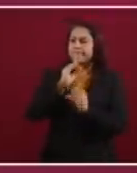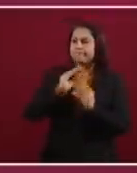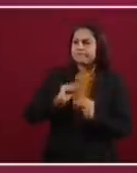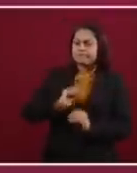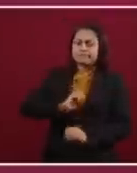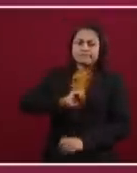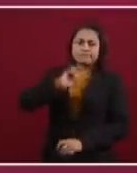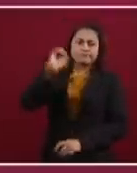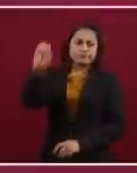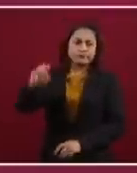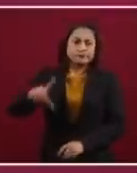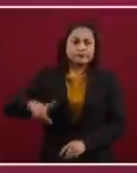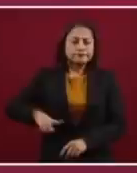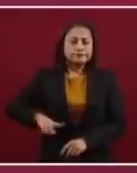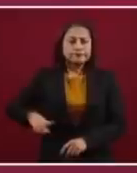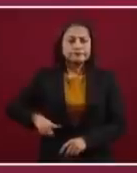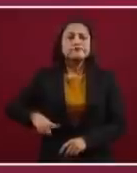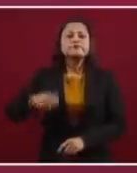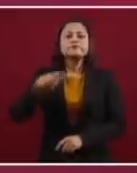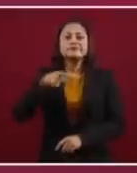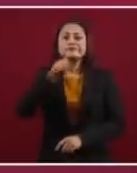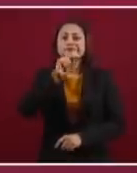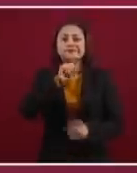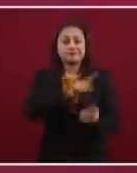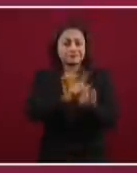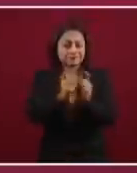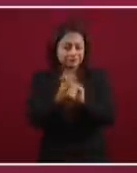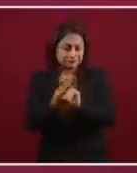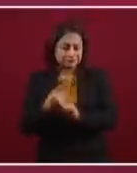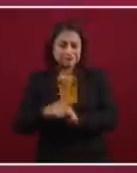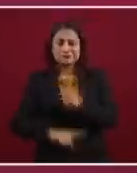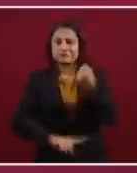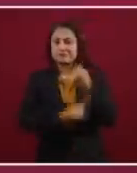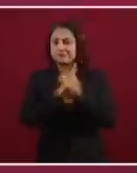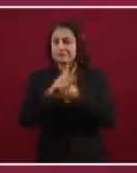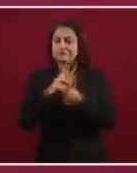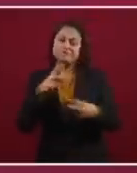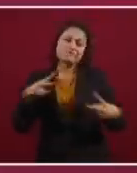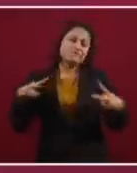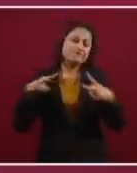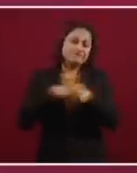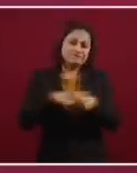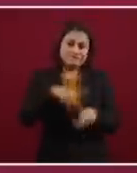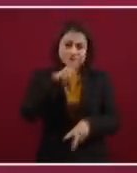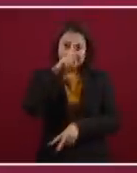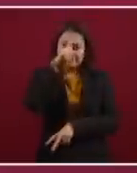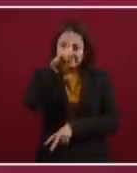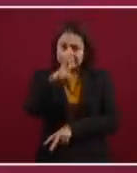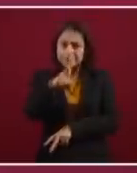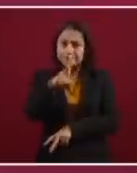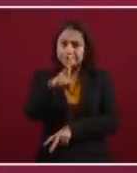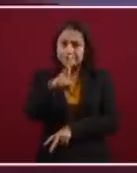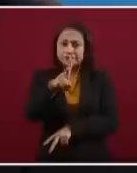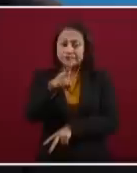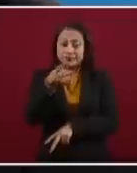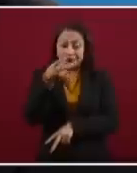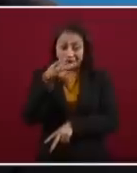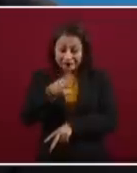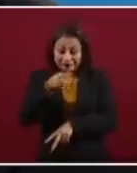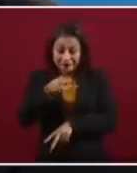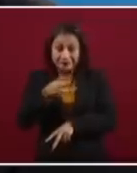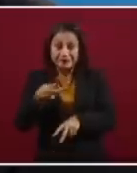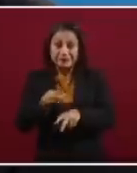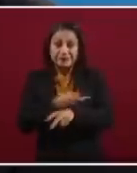sino entre ciudadanas y ciudadanos este enfoque está demostrado